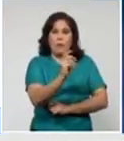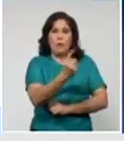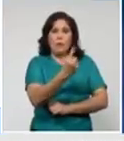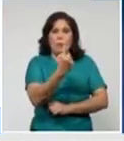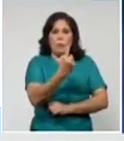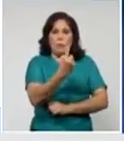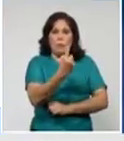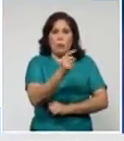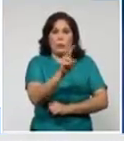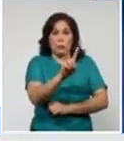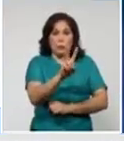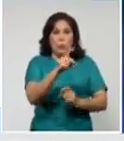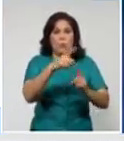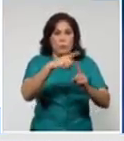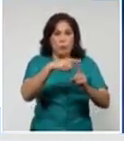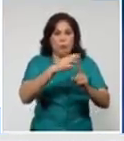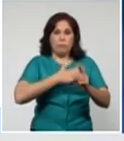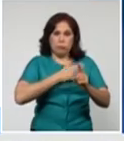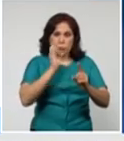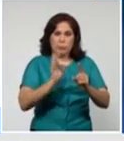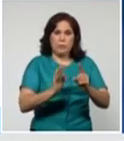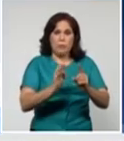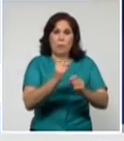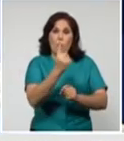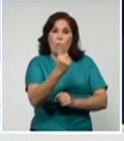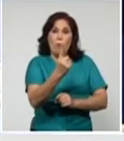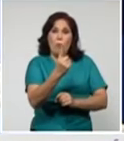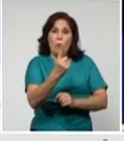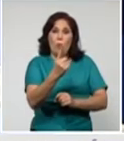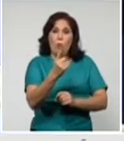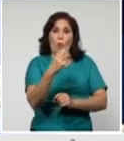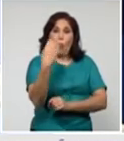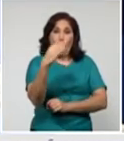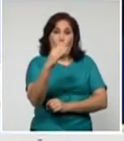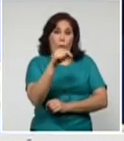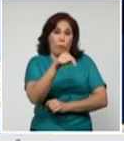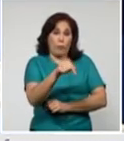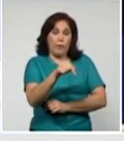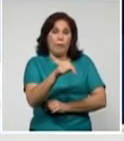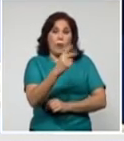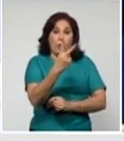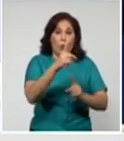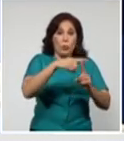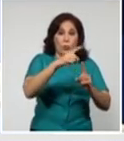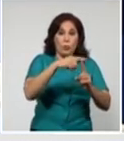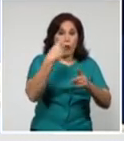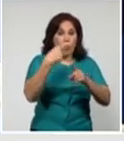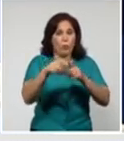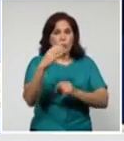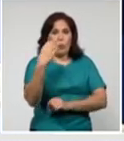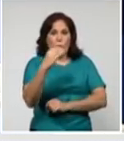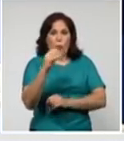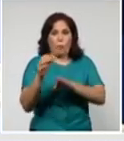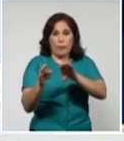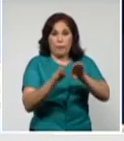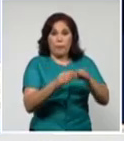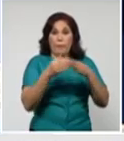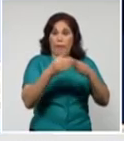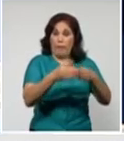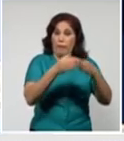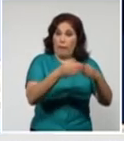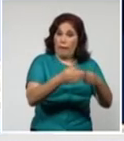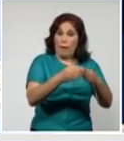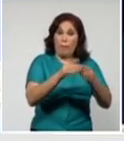2 son de las tunas, 1 de Colombia, 2 de las tunas y 1 de Colombia. Y los 3 de Granma, 1 es de